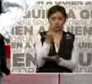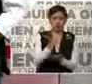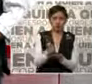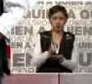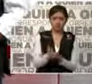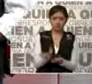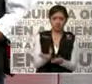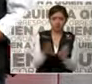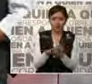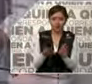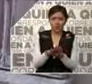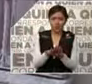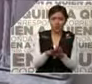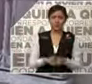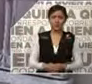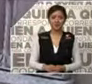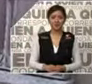qué.